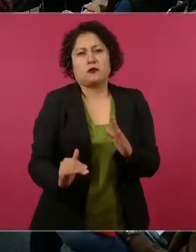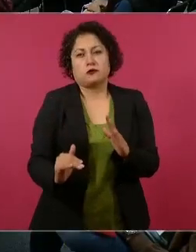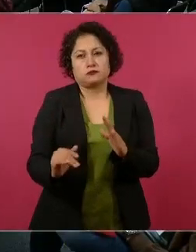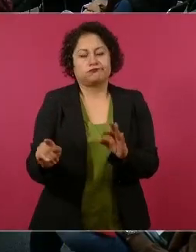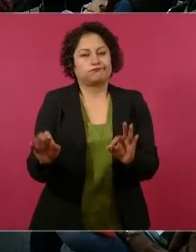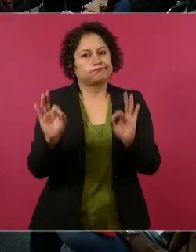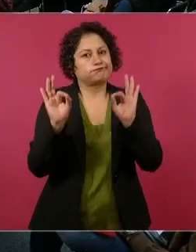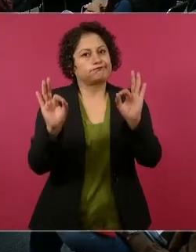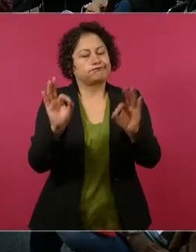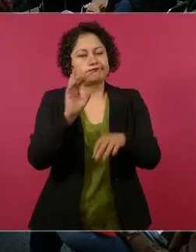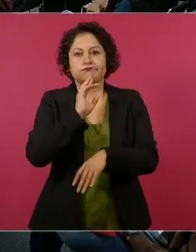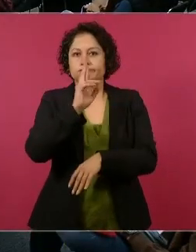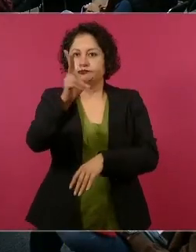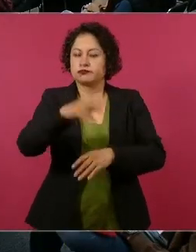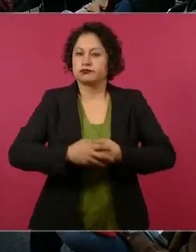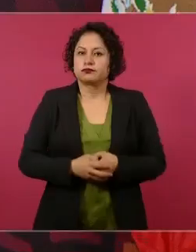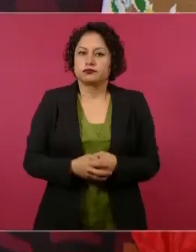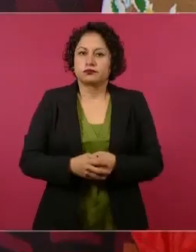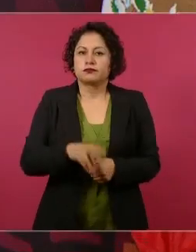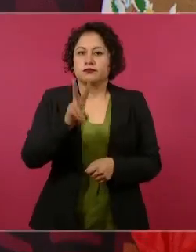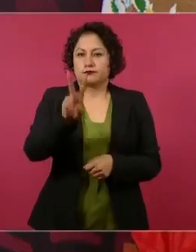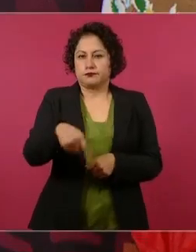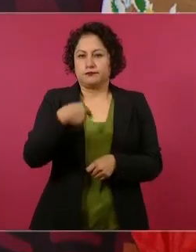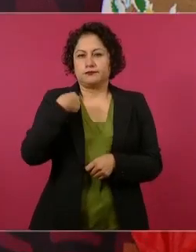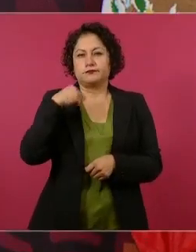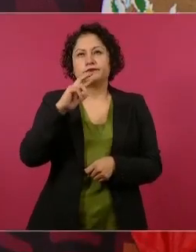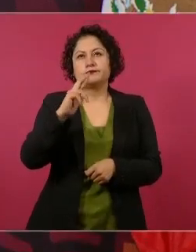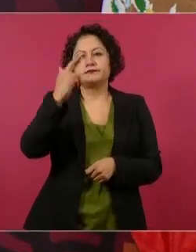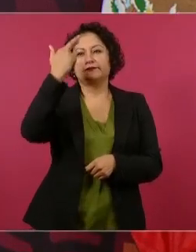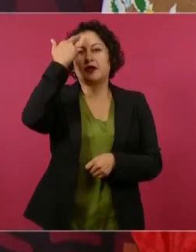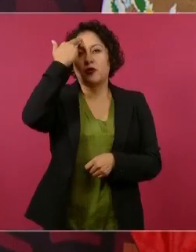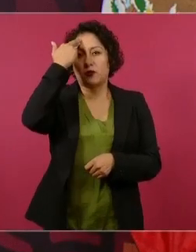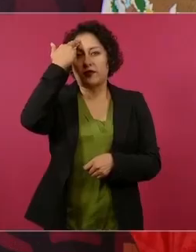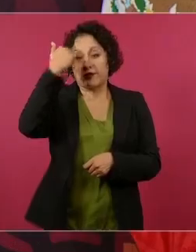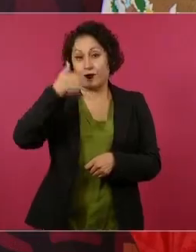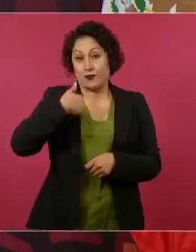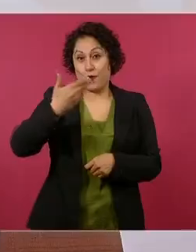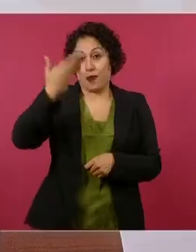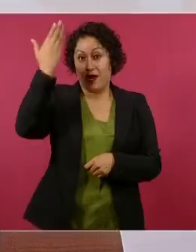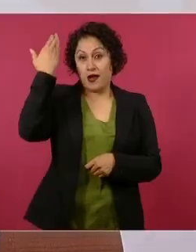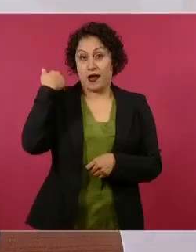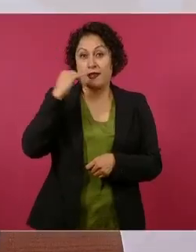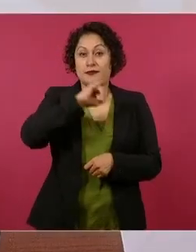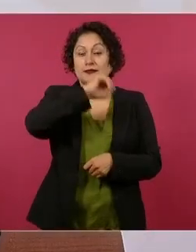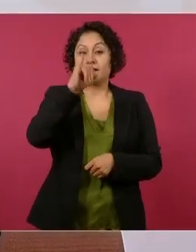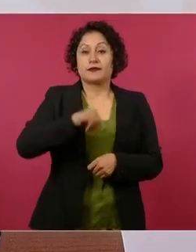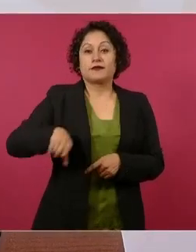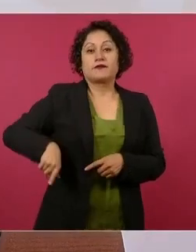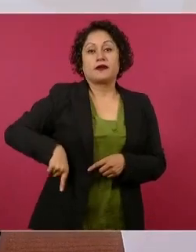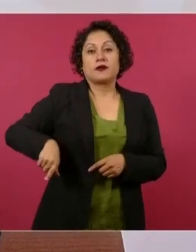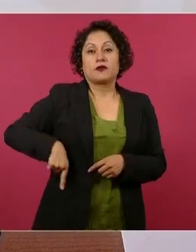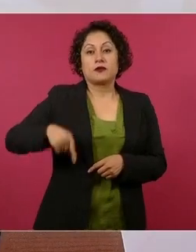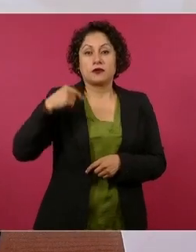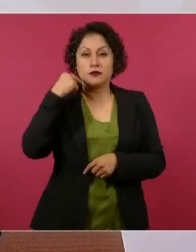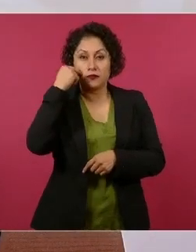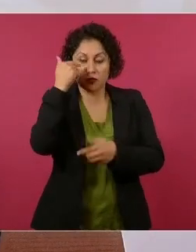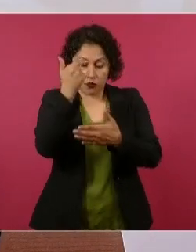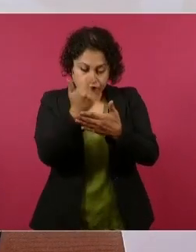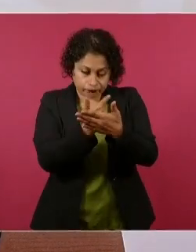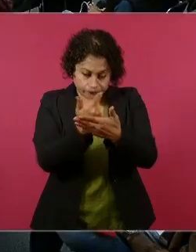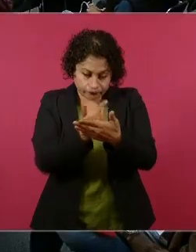excepcional. Yo me acuerdo que llegué a la jefatura de gobierno y se robaban 120